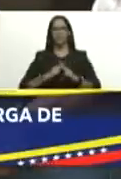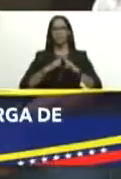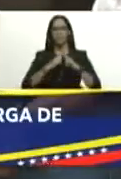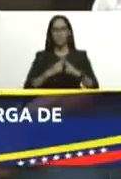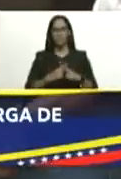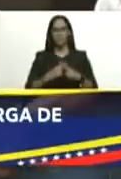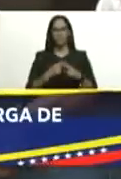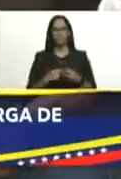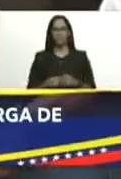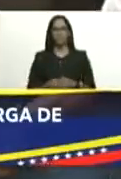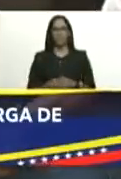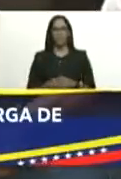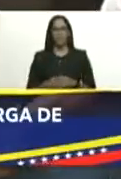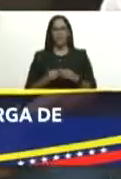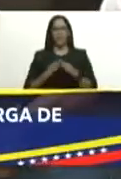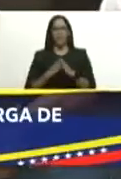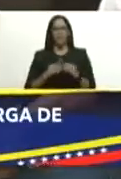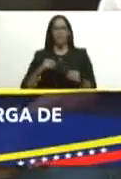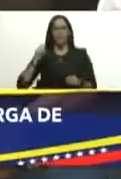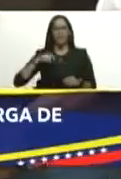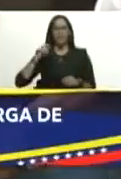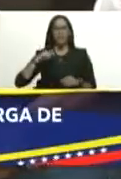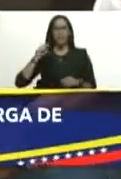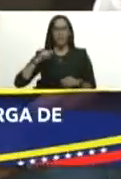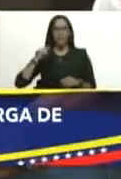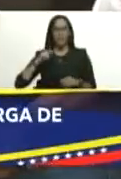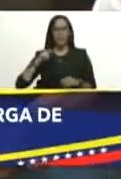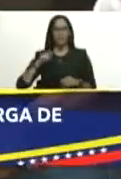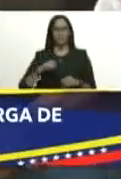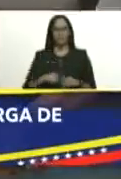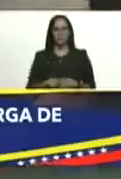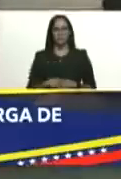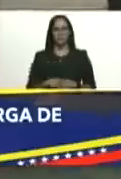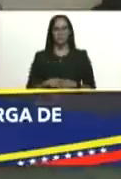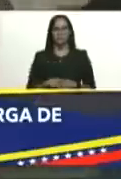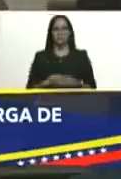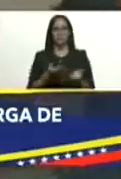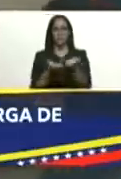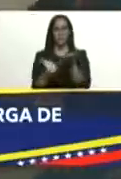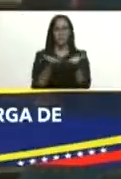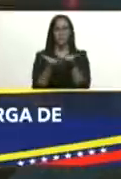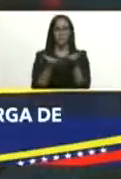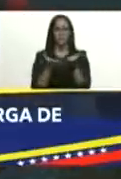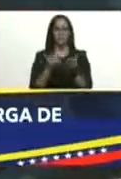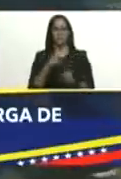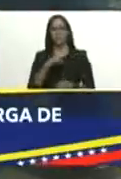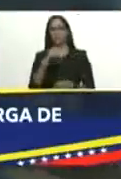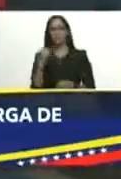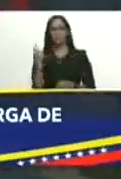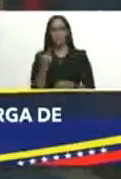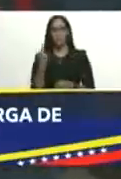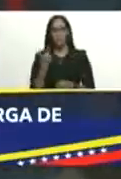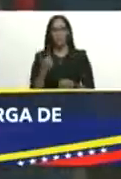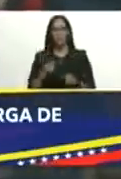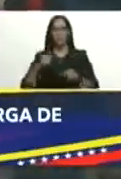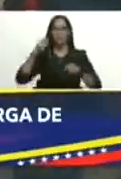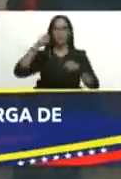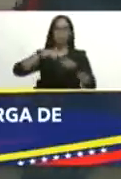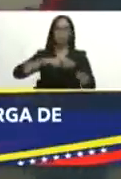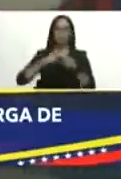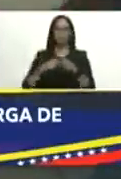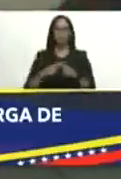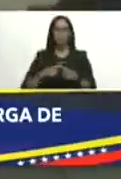las solicitudes de servicio, no solamente para el llenado de los cilindros,